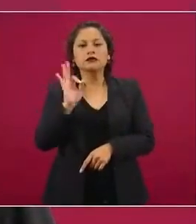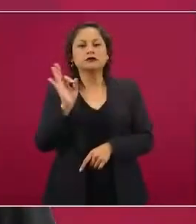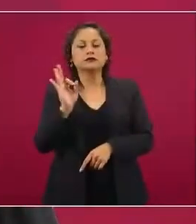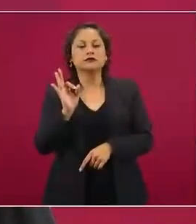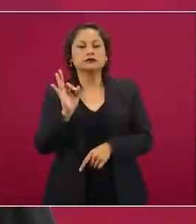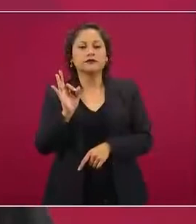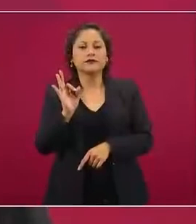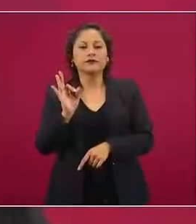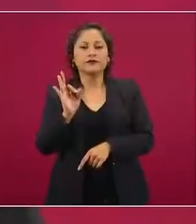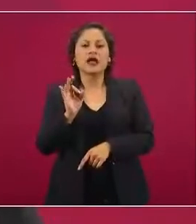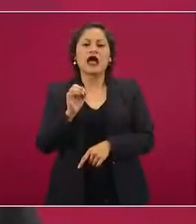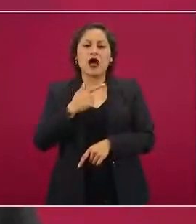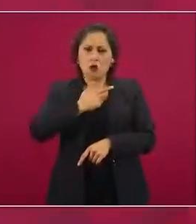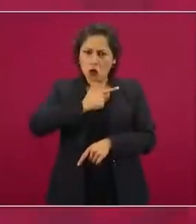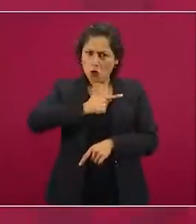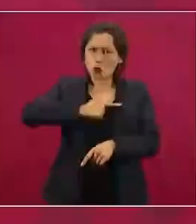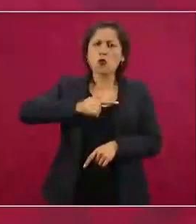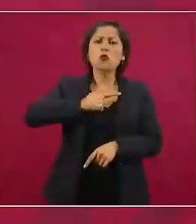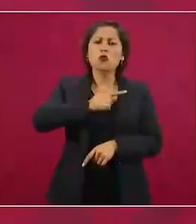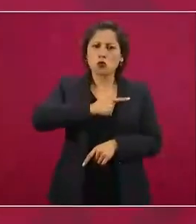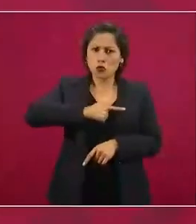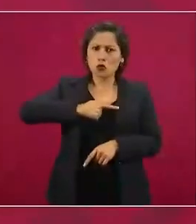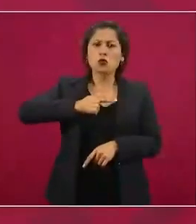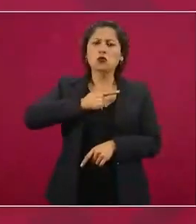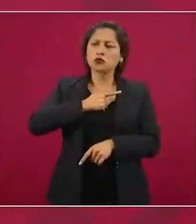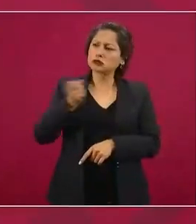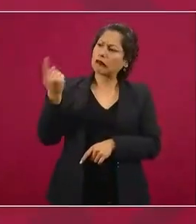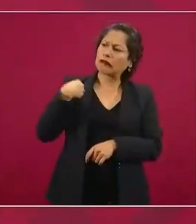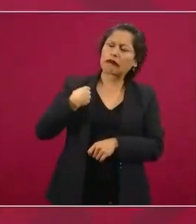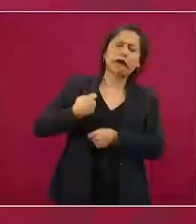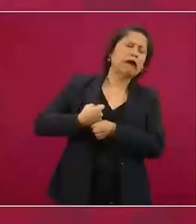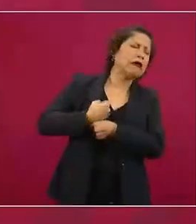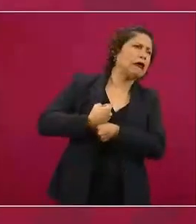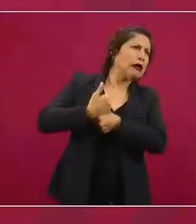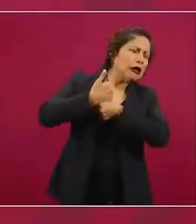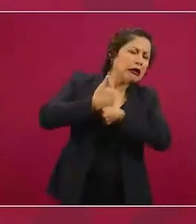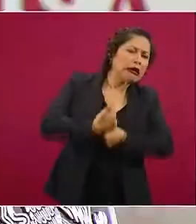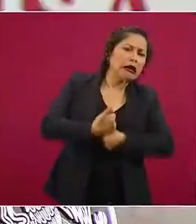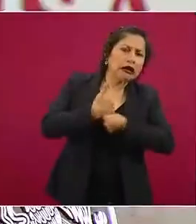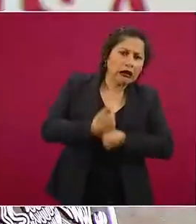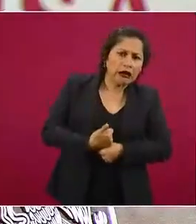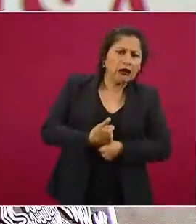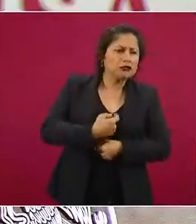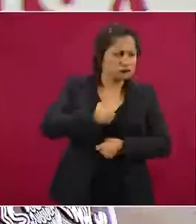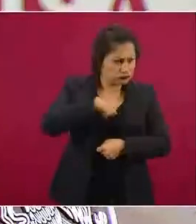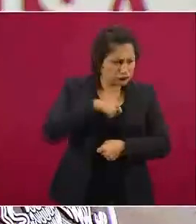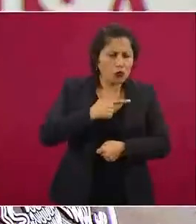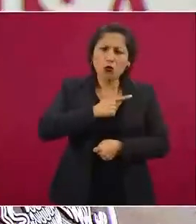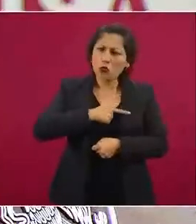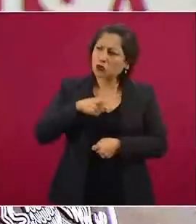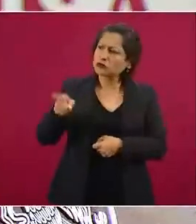somos partidarios del masoquismo, nos gusta que nos roben,